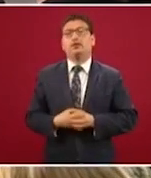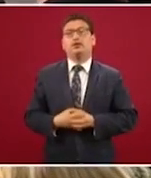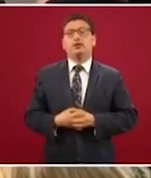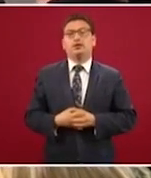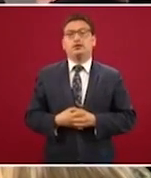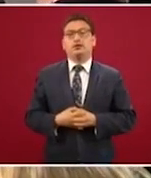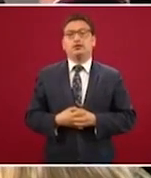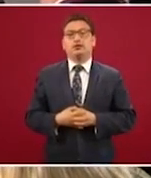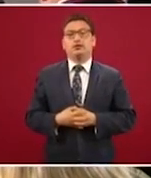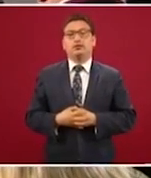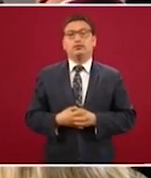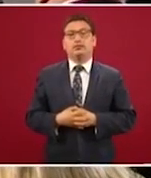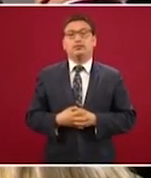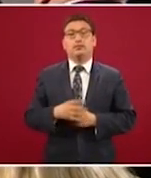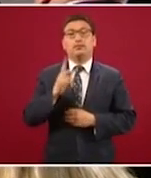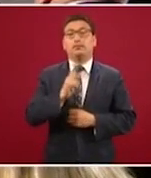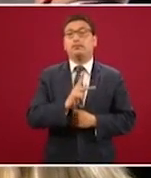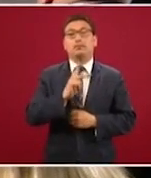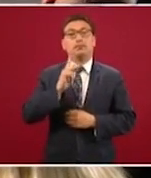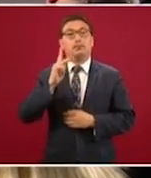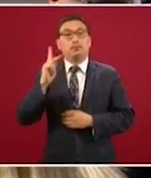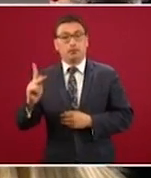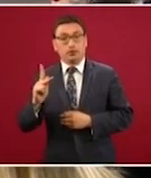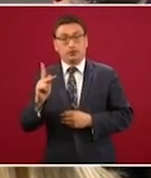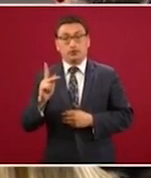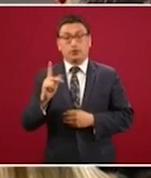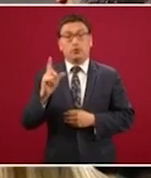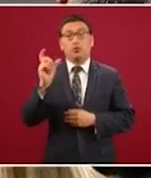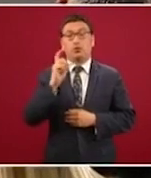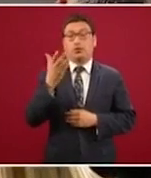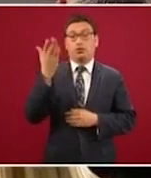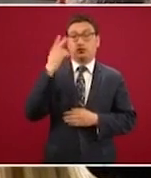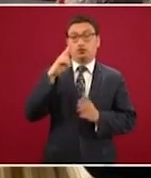sucedió después del fraude del 2006.